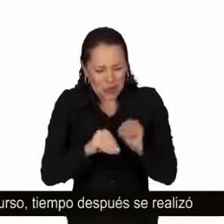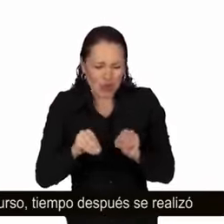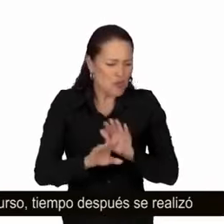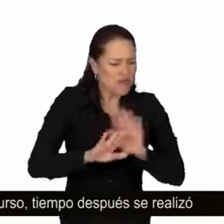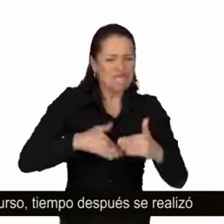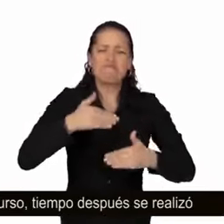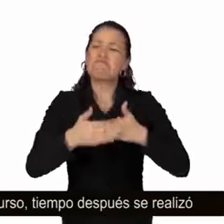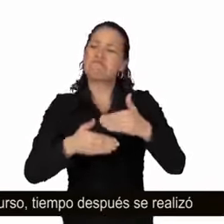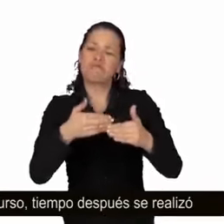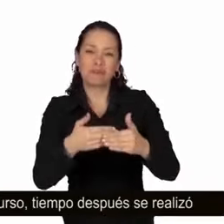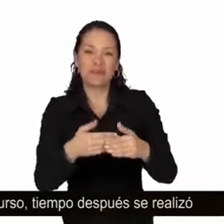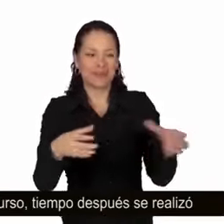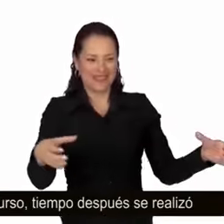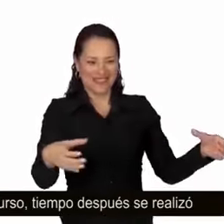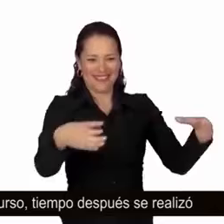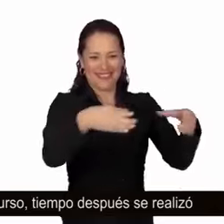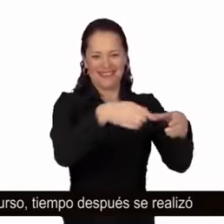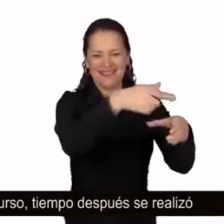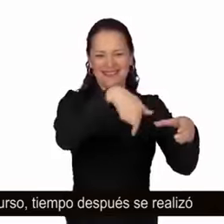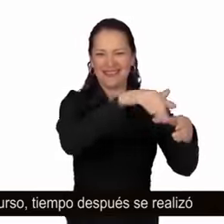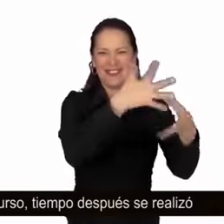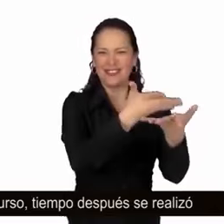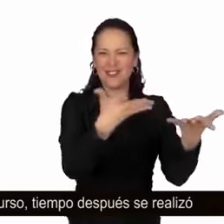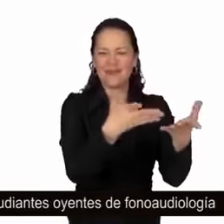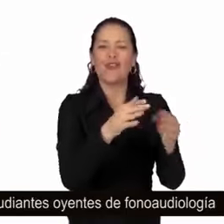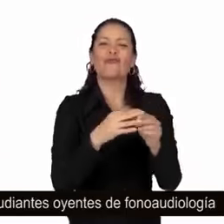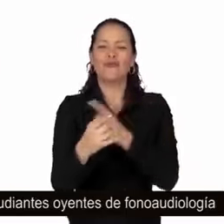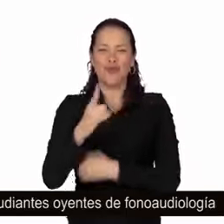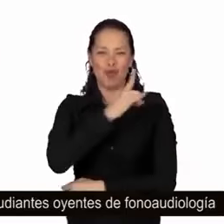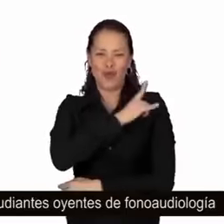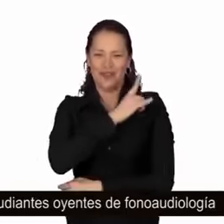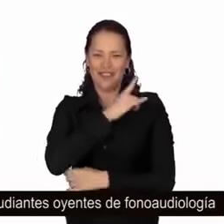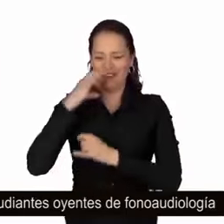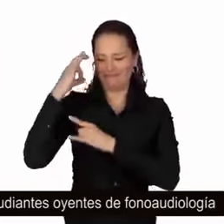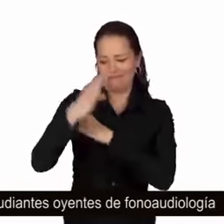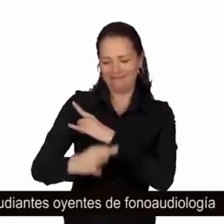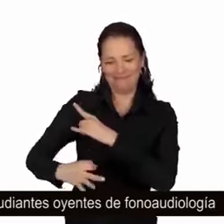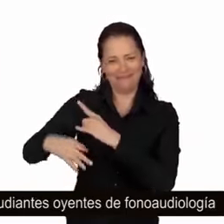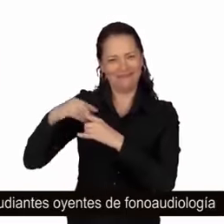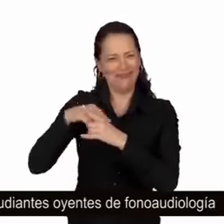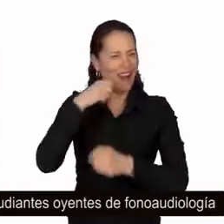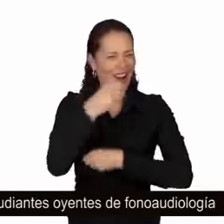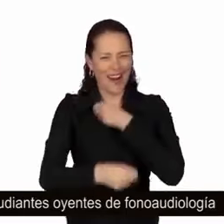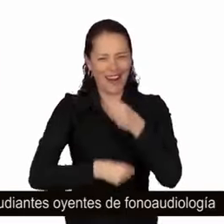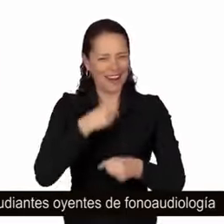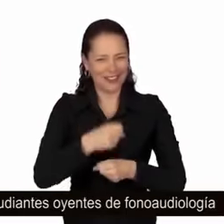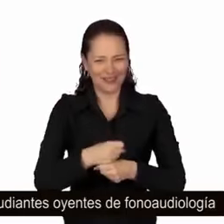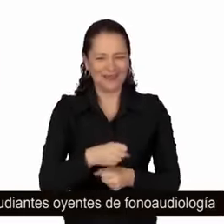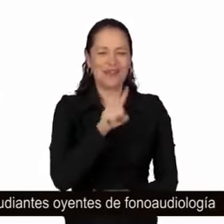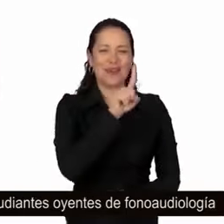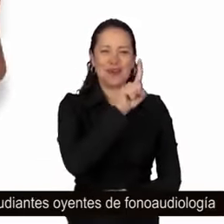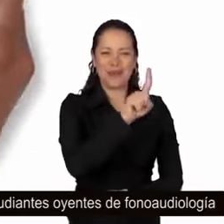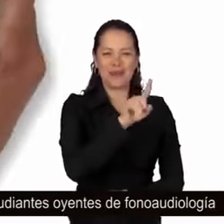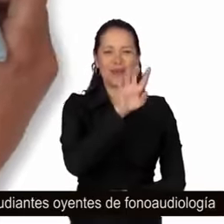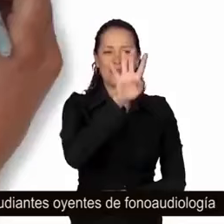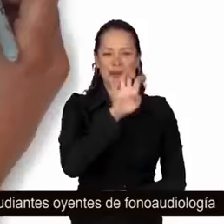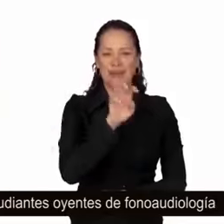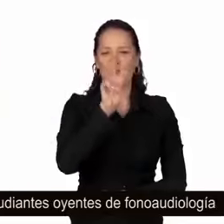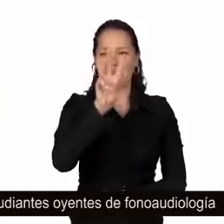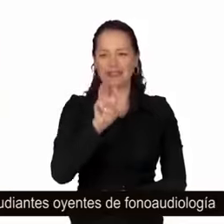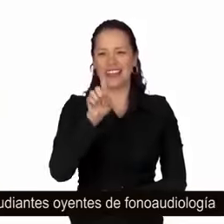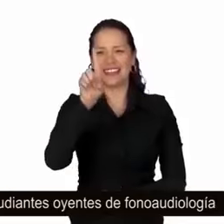de elaboración del curso. Tiempo después, se realizó la primera experiencia a un grupo de estudiantes oyentes de